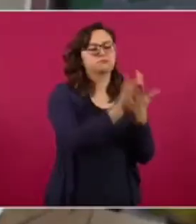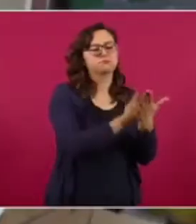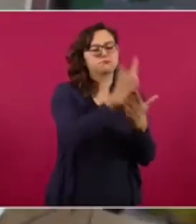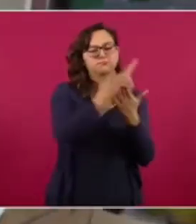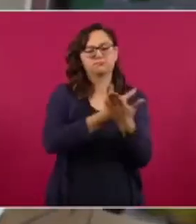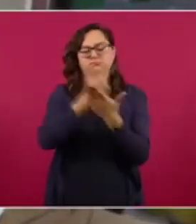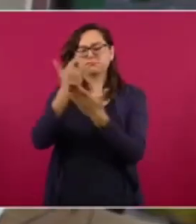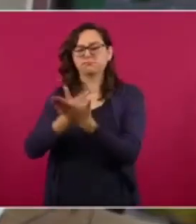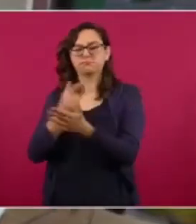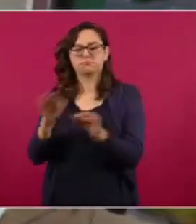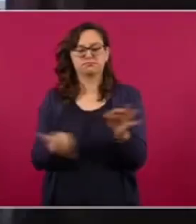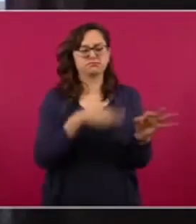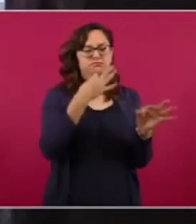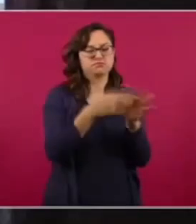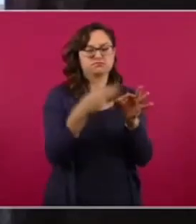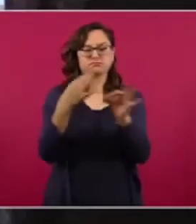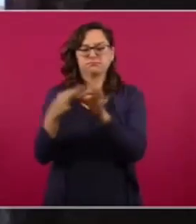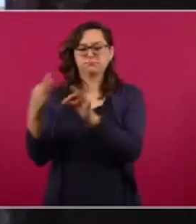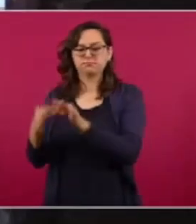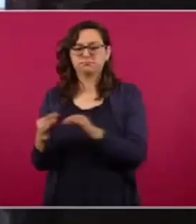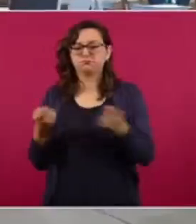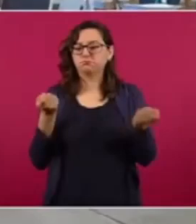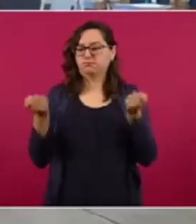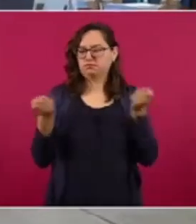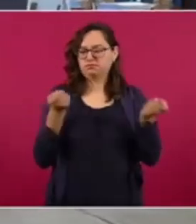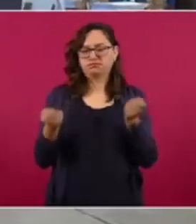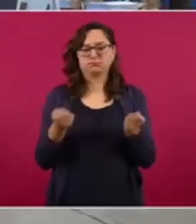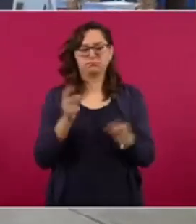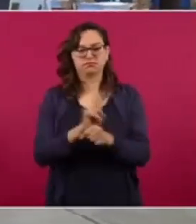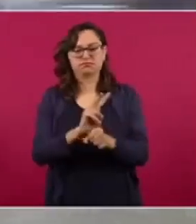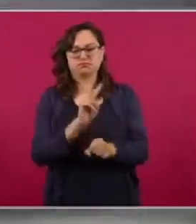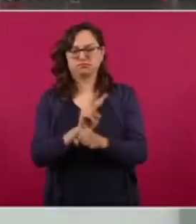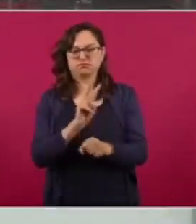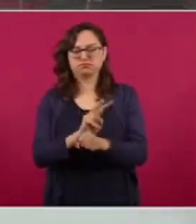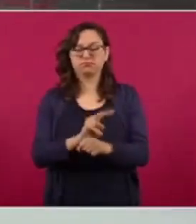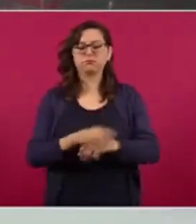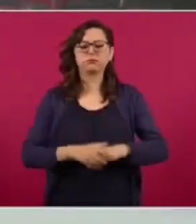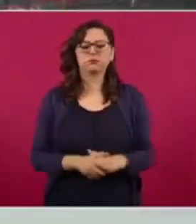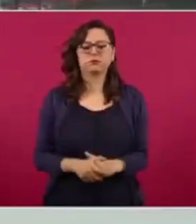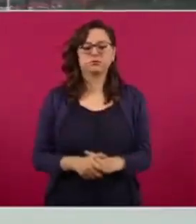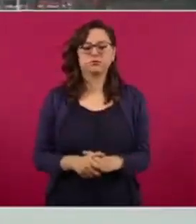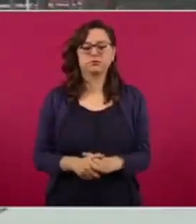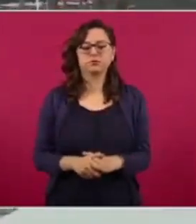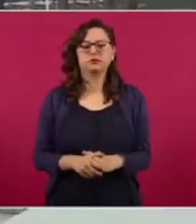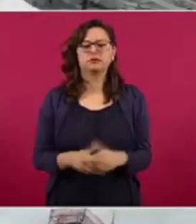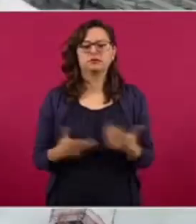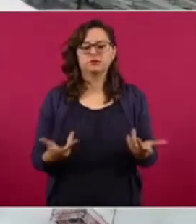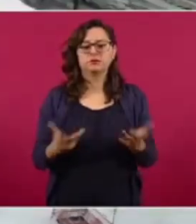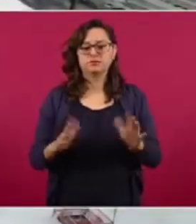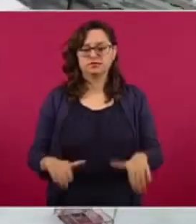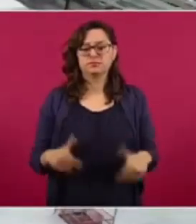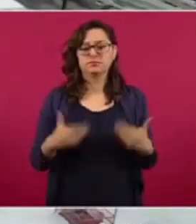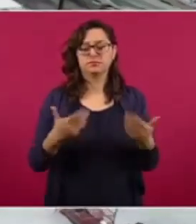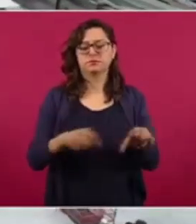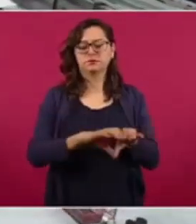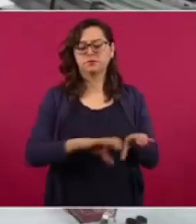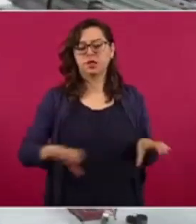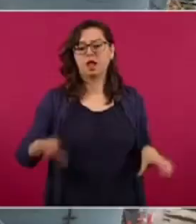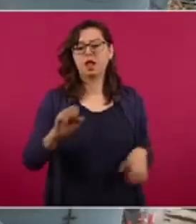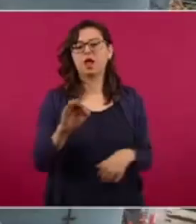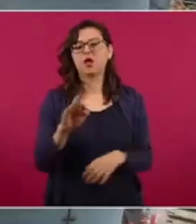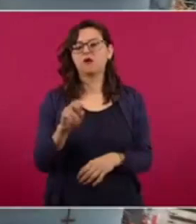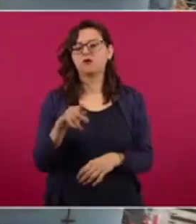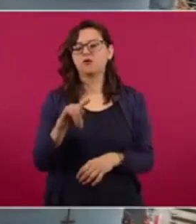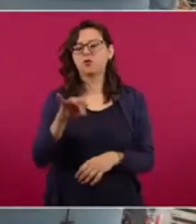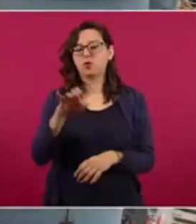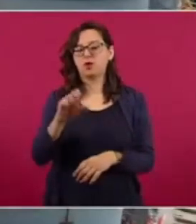lo que se logra un mejor control en la cadena de suministros en el área de proceso. En la zona de efluentes y cogeneración, se trabaja en los edificios y en